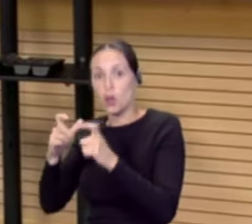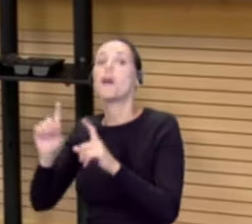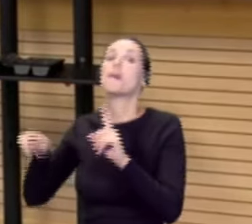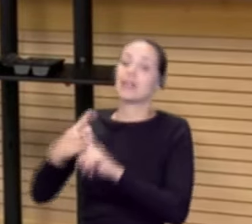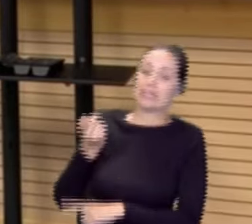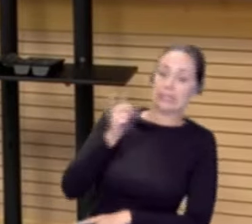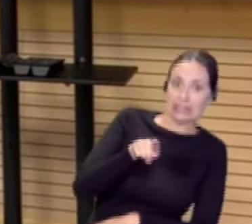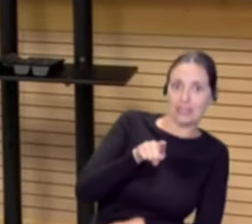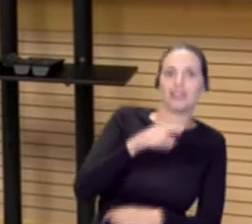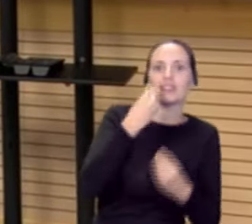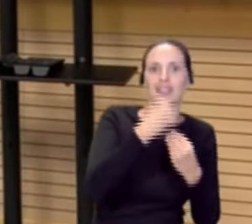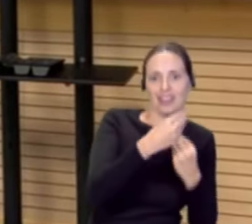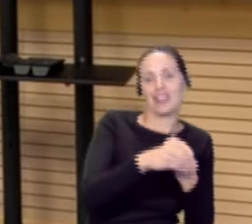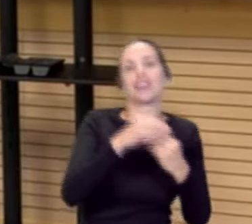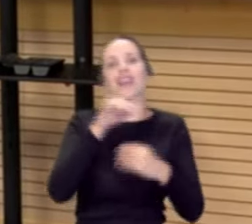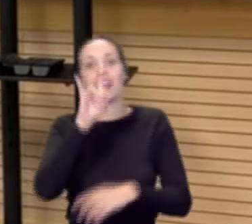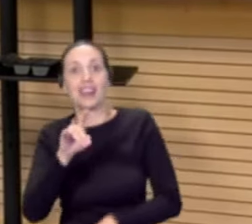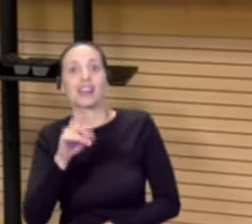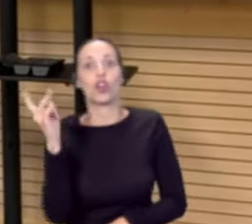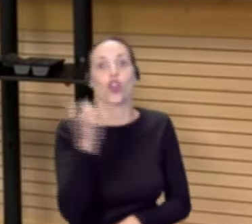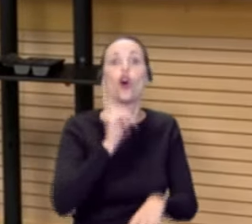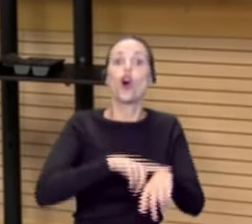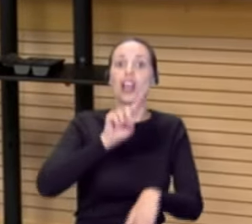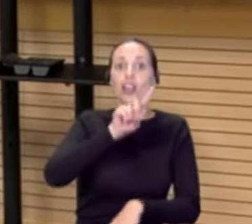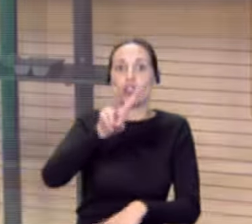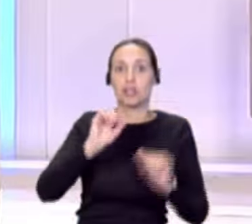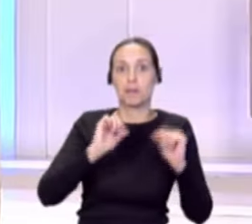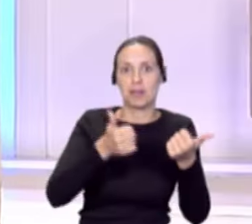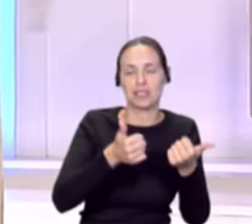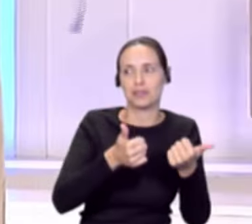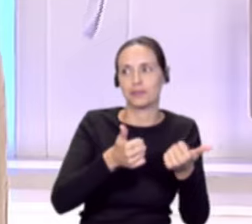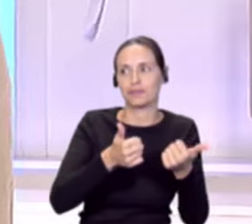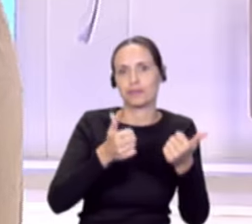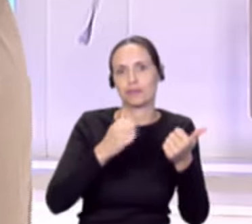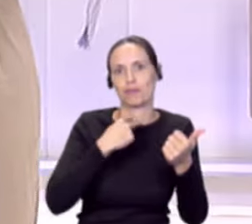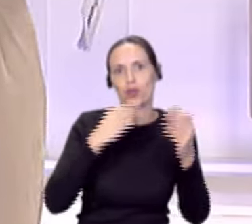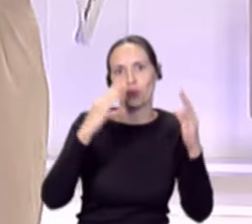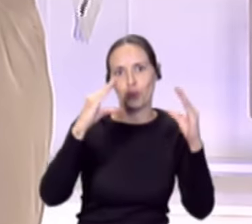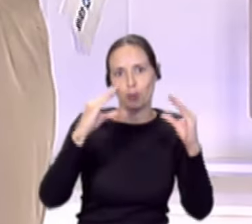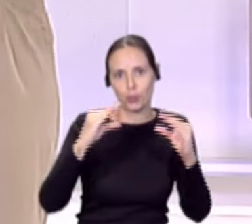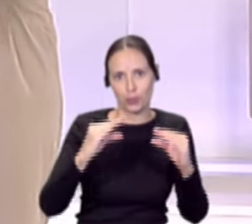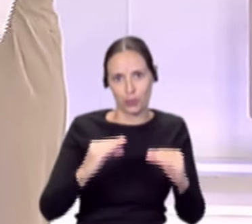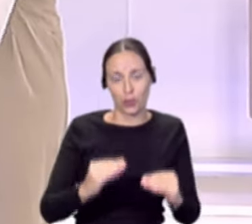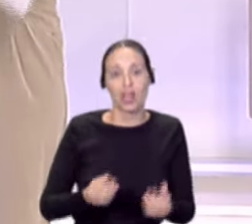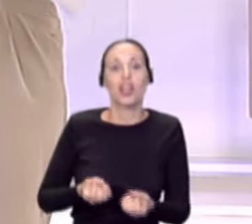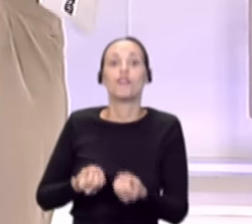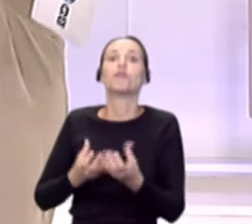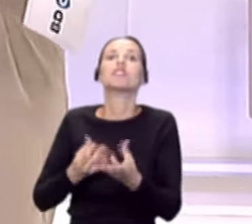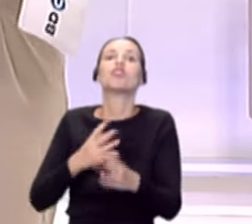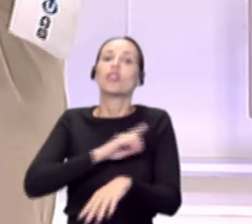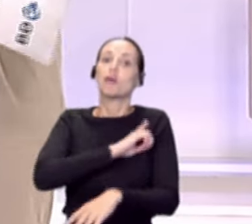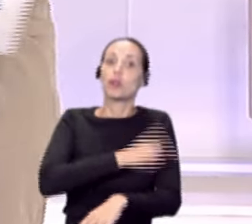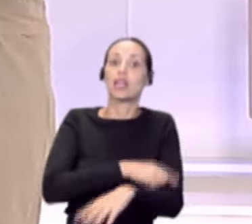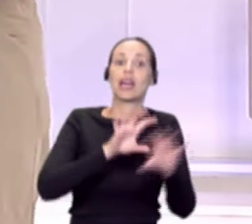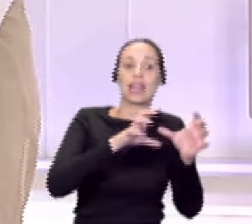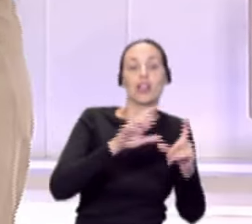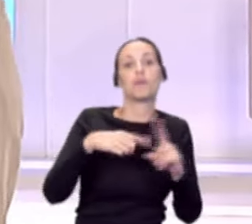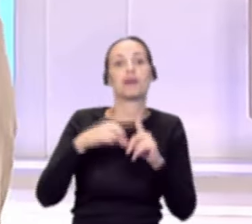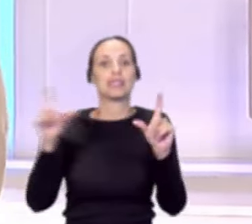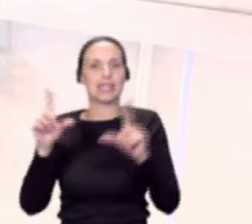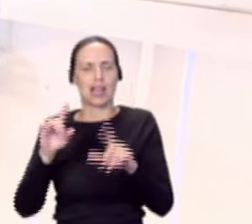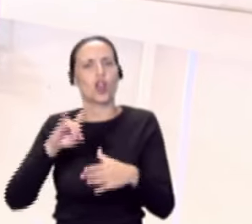12 en el Santiago Martín con la Laguna Tenerife y Dreamland Gran Canaria. Bueno, pues hasta aquí la información deportiva en la radio y en la tele, Pilar. El lunes volvemos